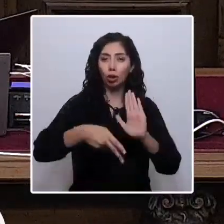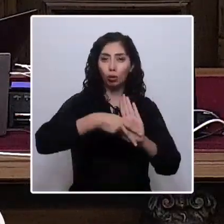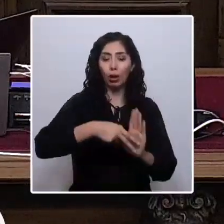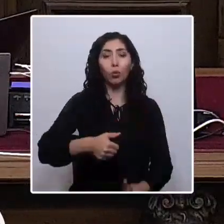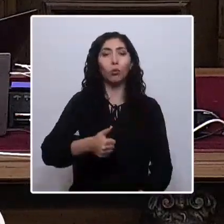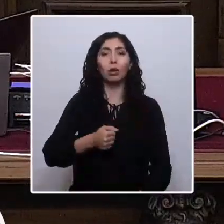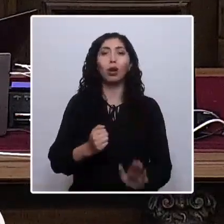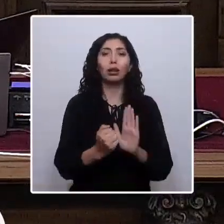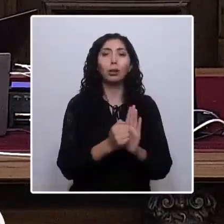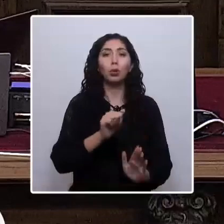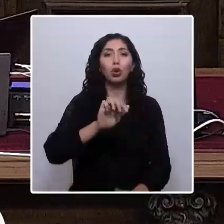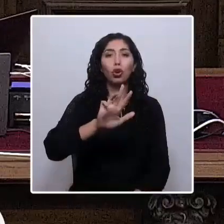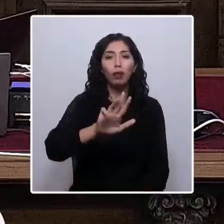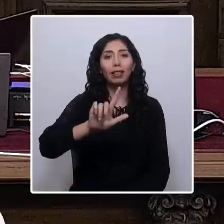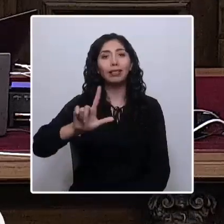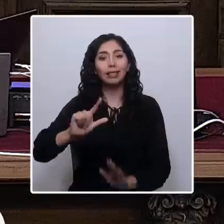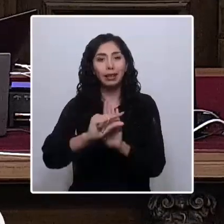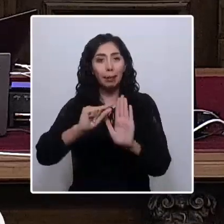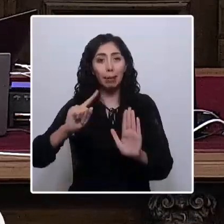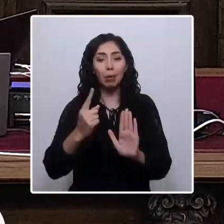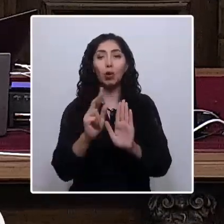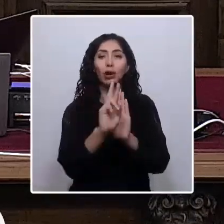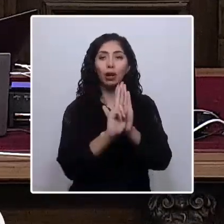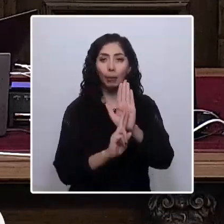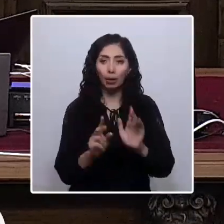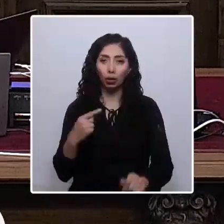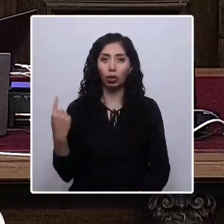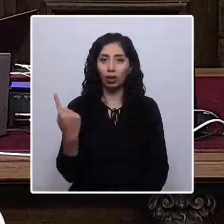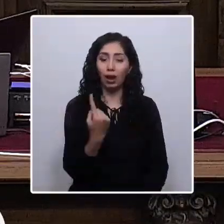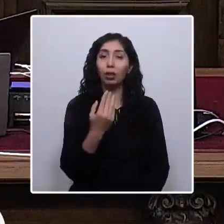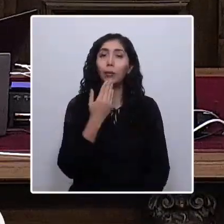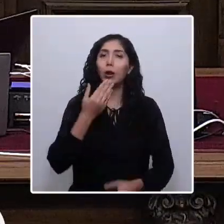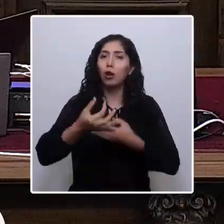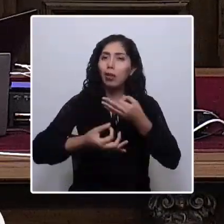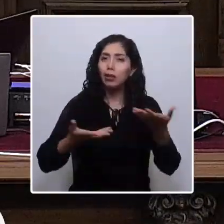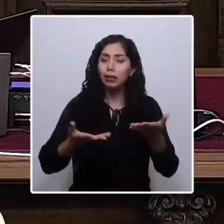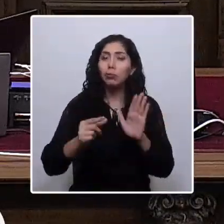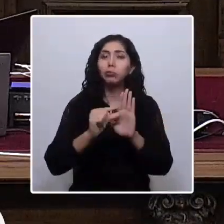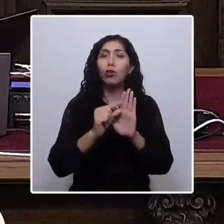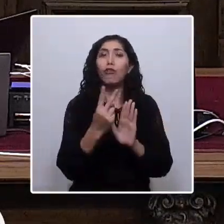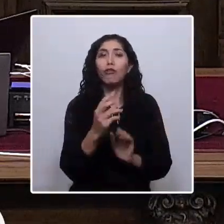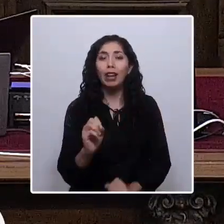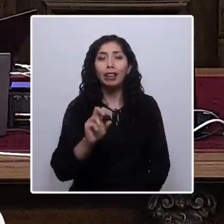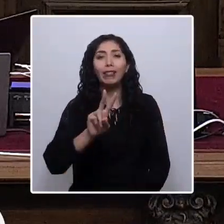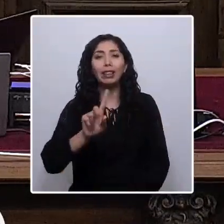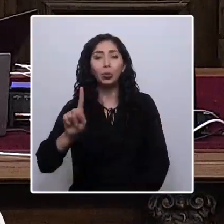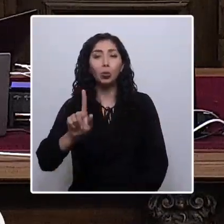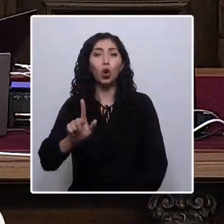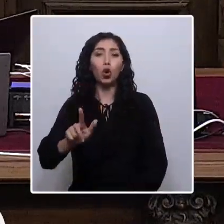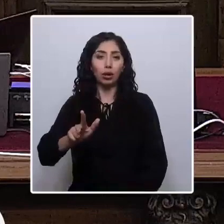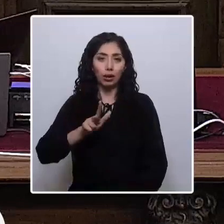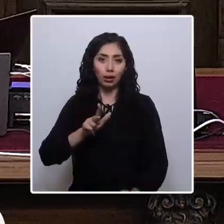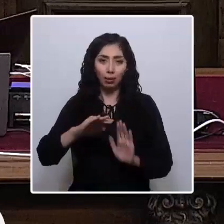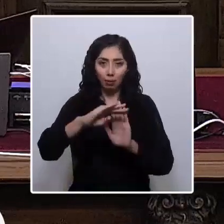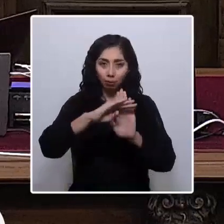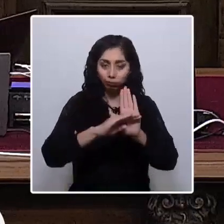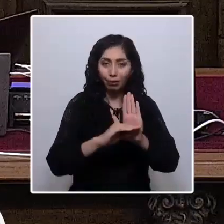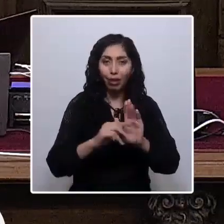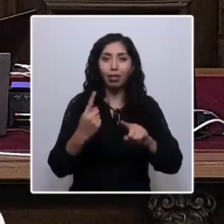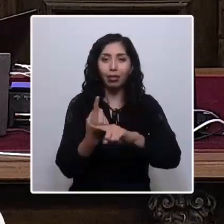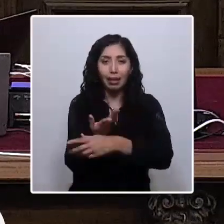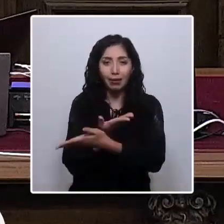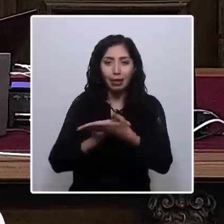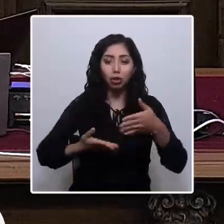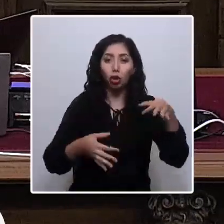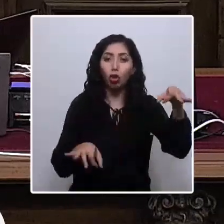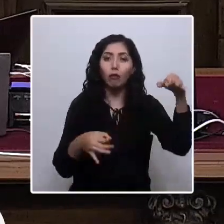97, inciso primero, del Reglamento General y de los señalados los puntos 20 y 21 protocolo de deliberación contenido en el oficio